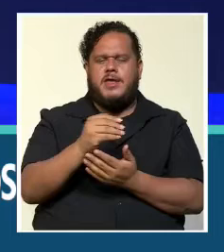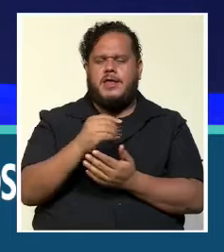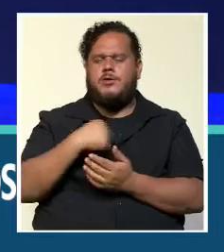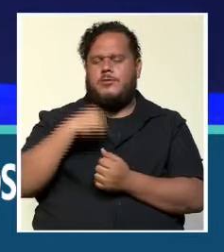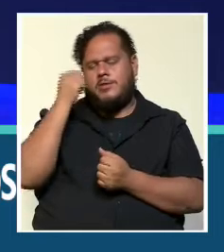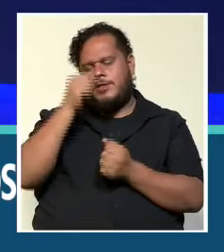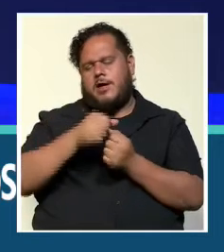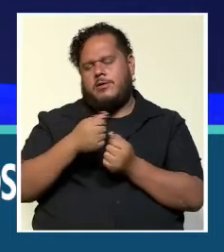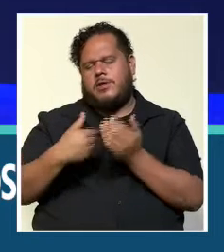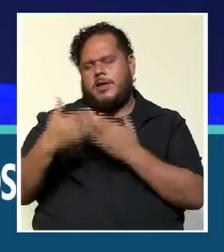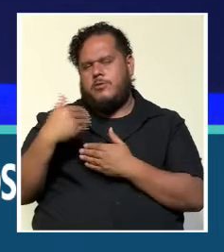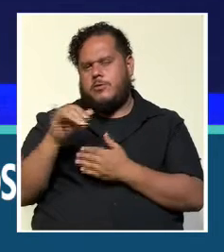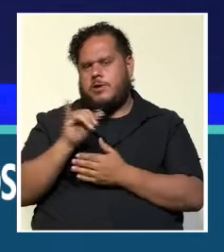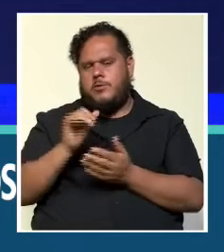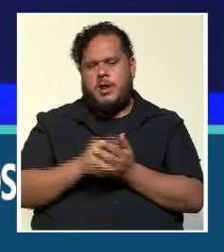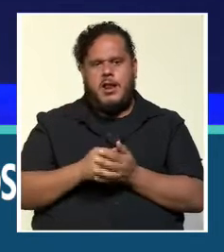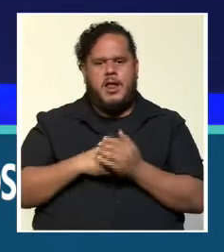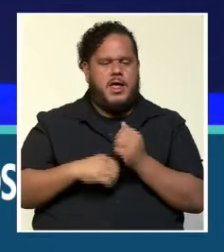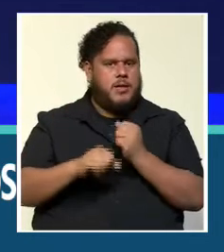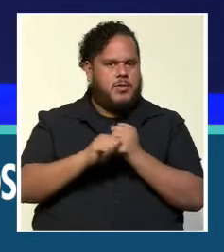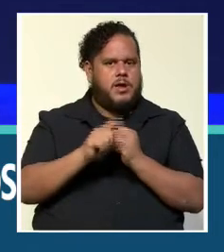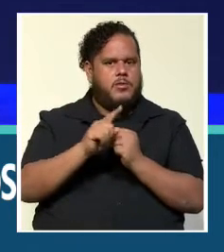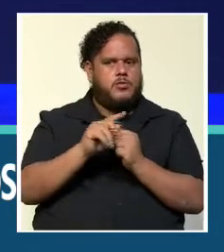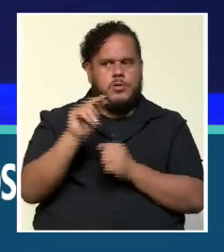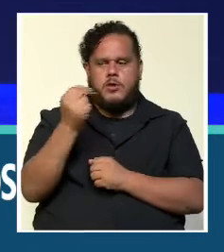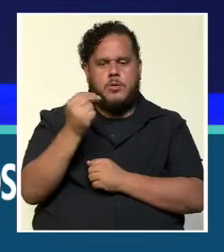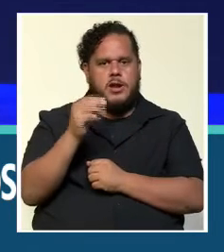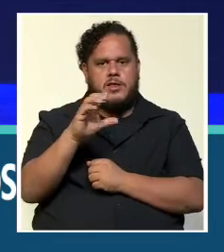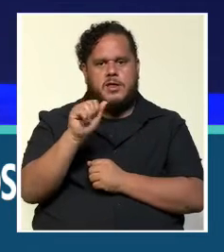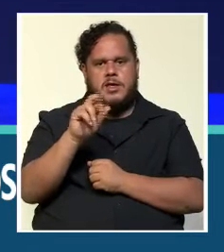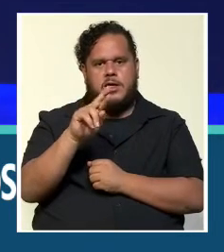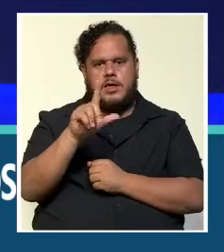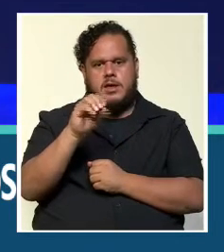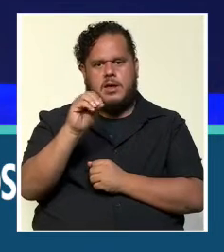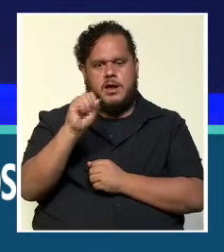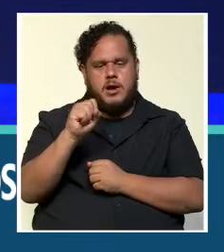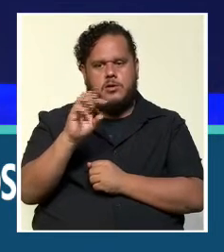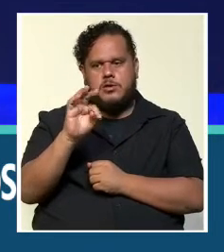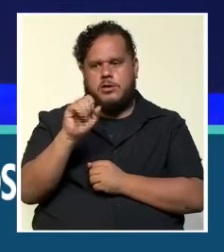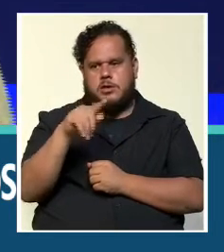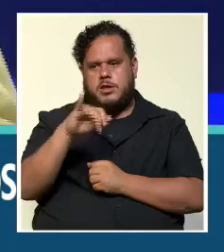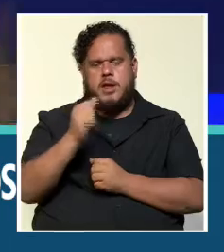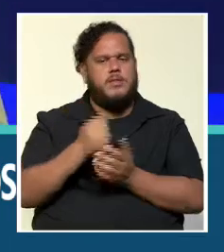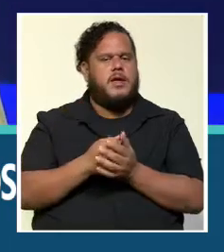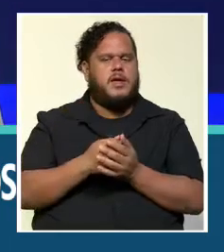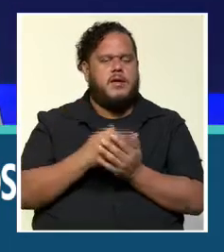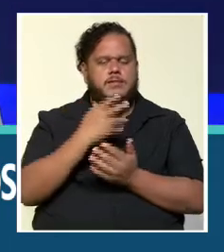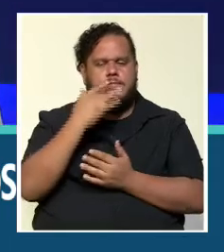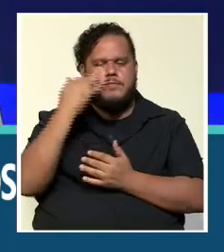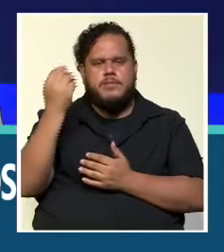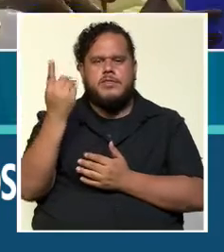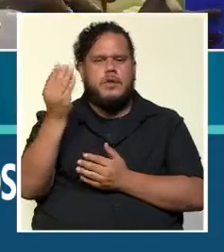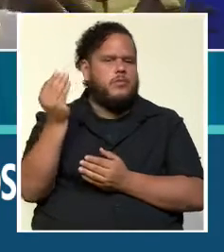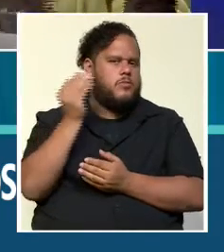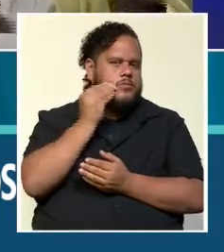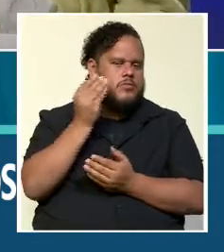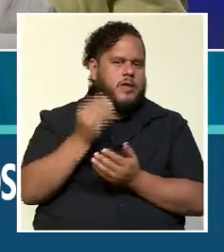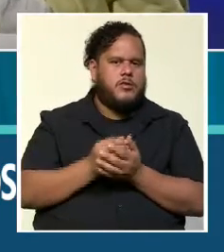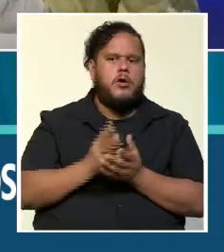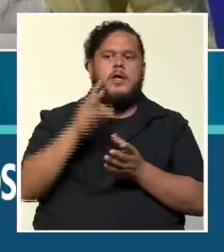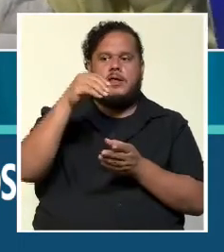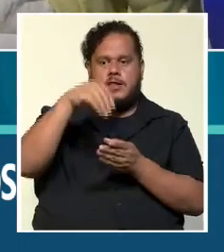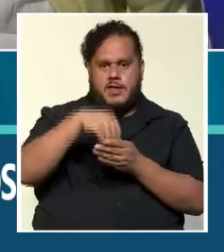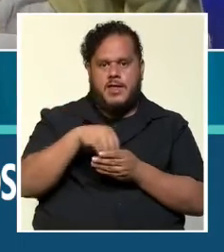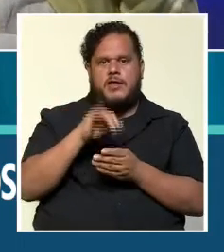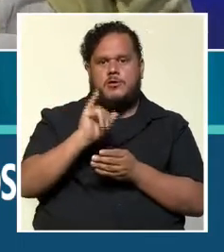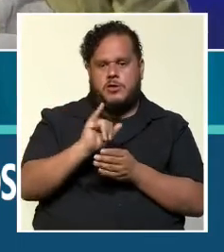también publicamos una novelita de Carlos Tapia. Ajá. El perfume de un beso, que viene dentro de esa misma colada. Viene dentro de esa colada.